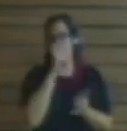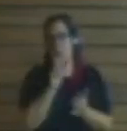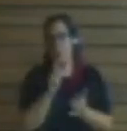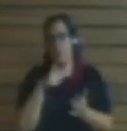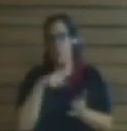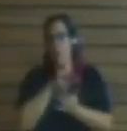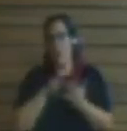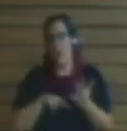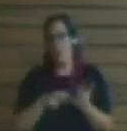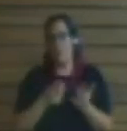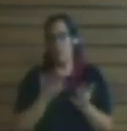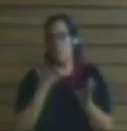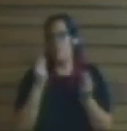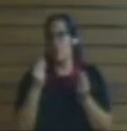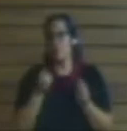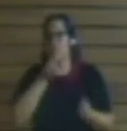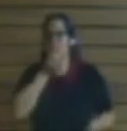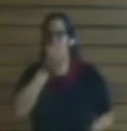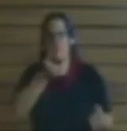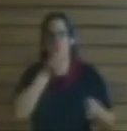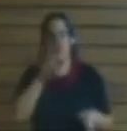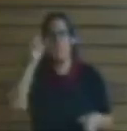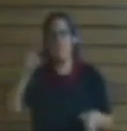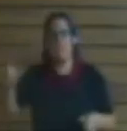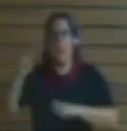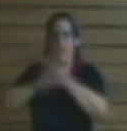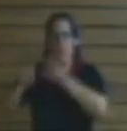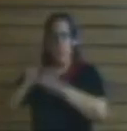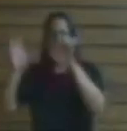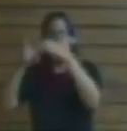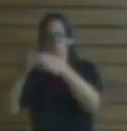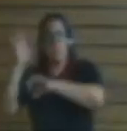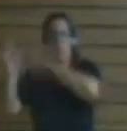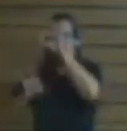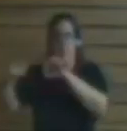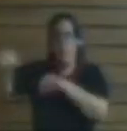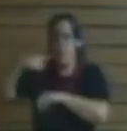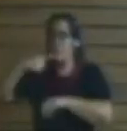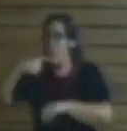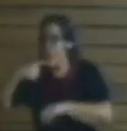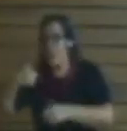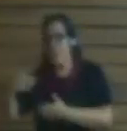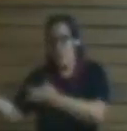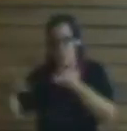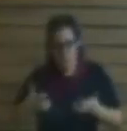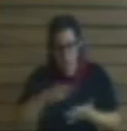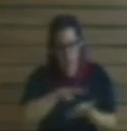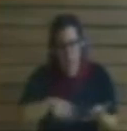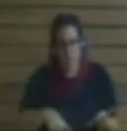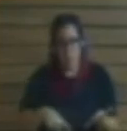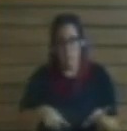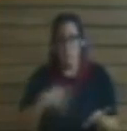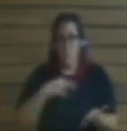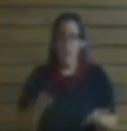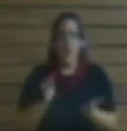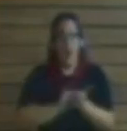montón de expresiones, pero directamente lo que decían las asociaciones, colectivos, organizaciones, todo eso lo leí. Bueno, se lo podía haber